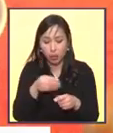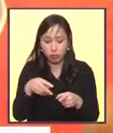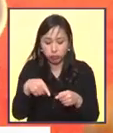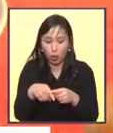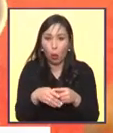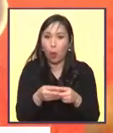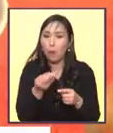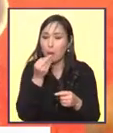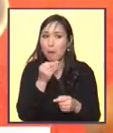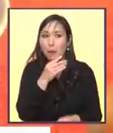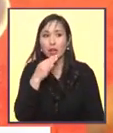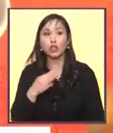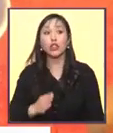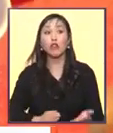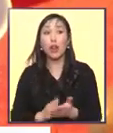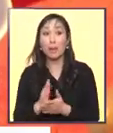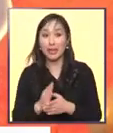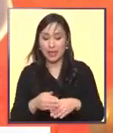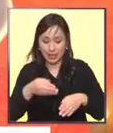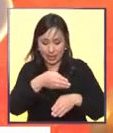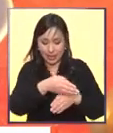Así que voy a partir de la mitad para afuera.